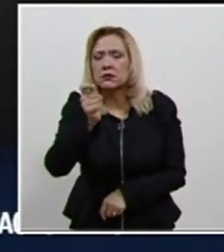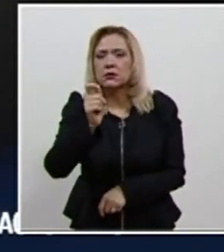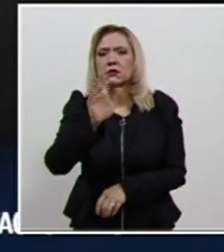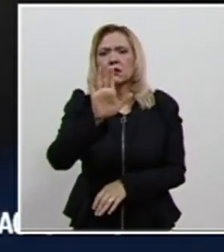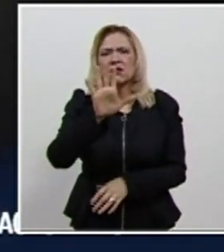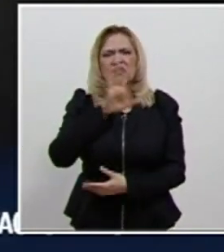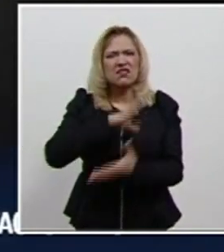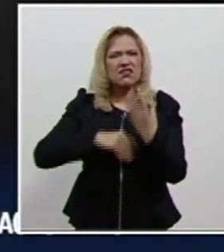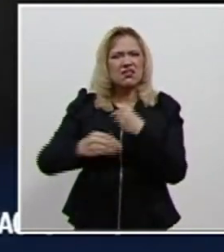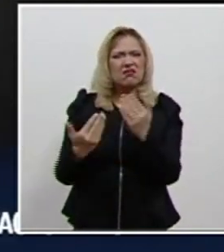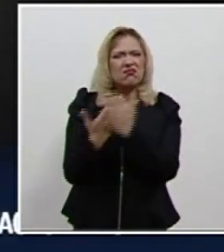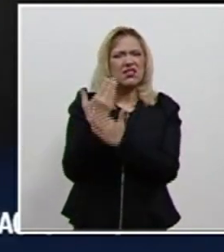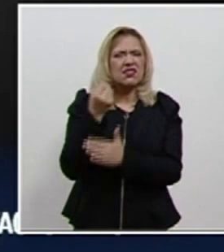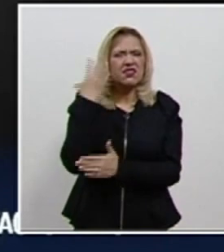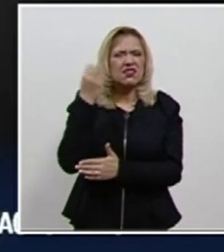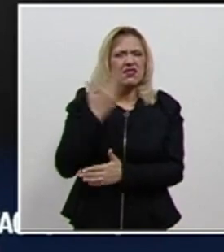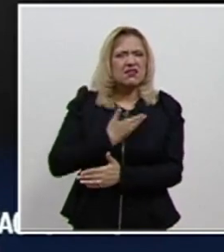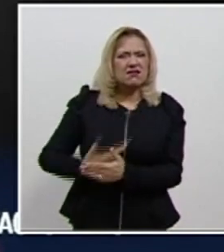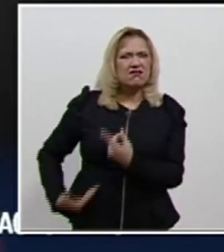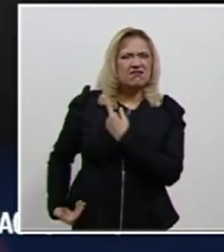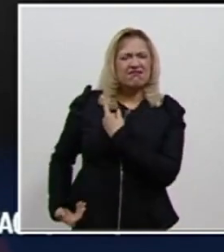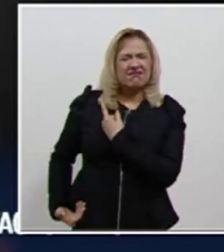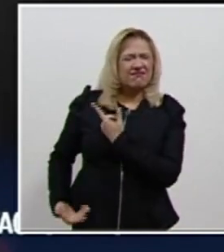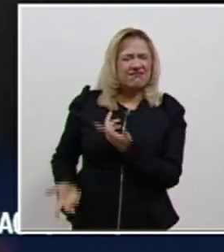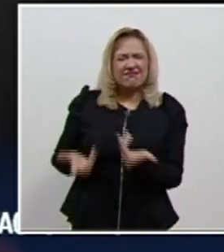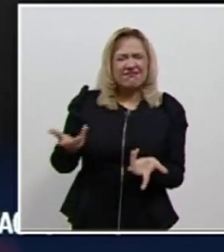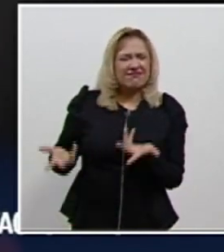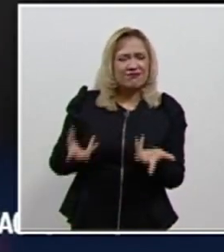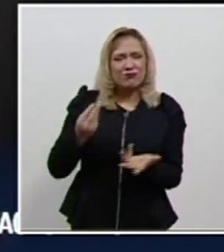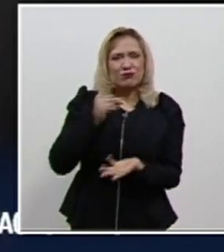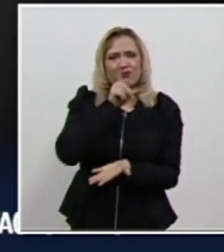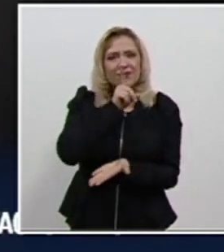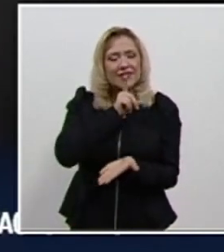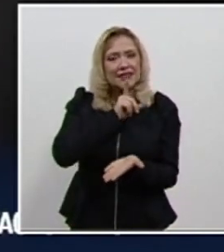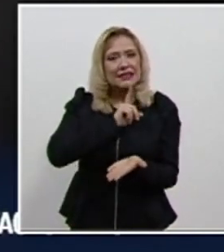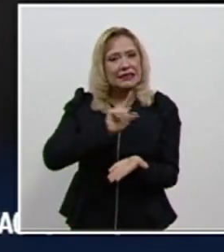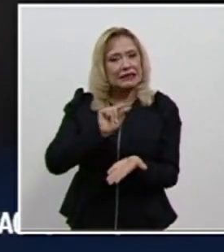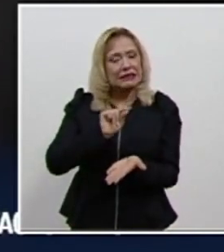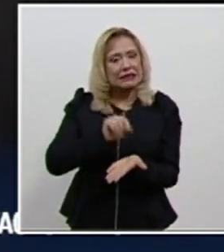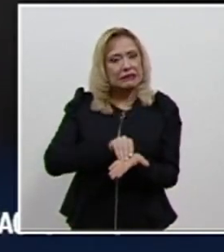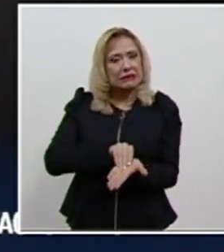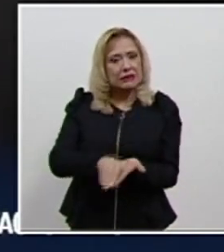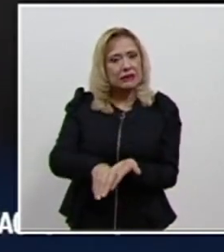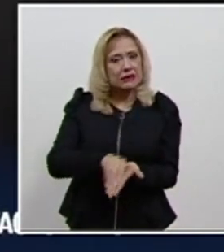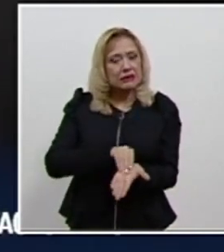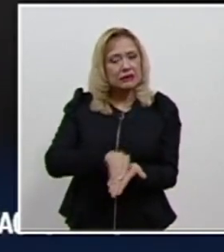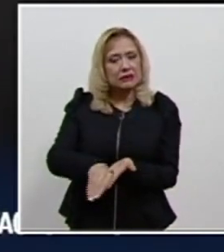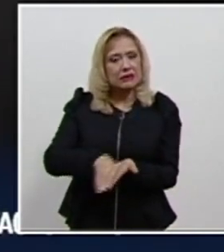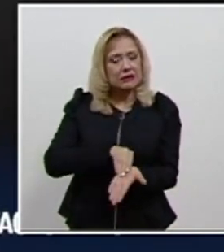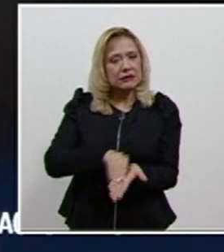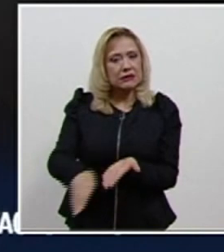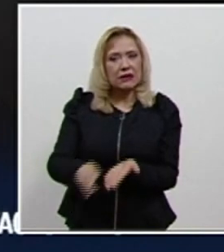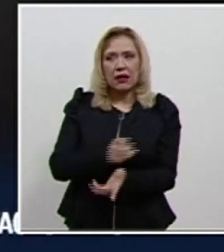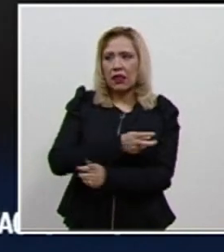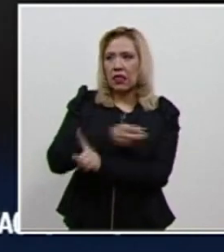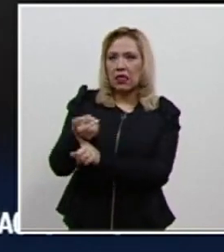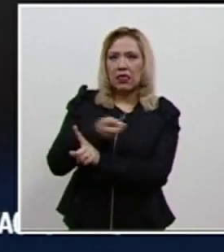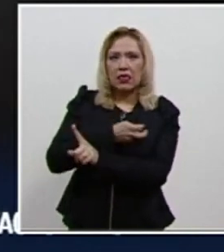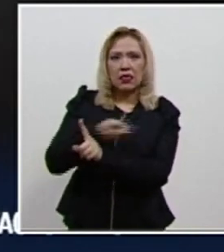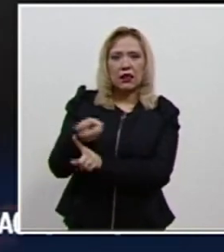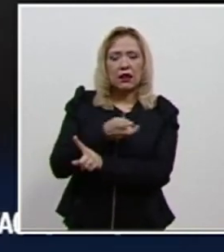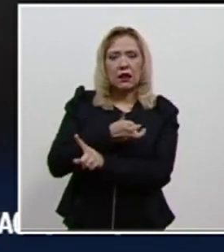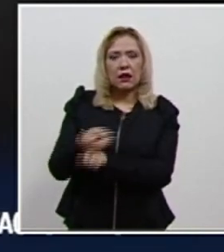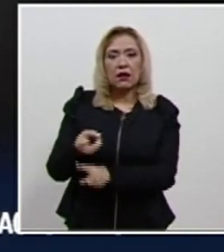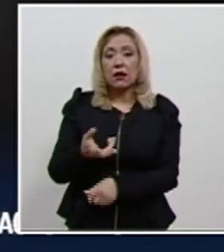conferencias mañaneras no es veraz, pues únicamente se efectúan aseveraciones sin que se